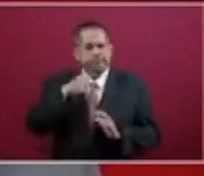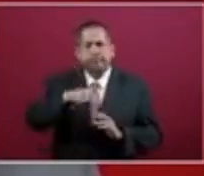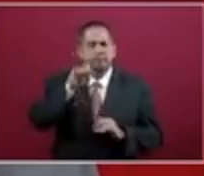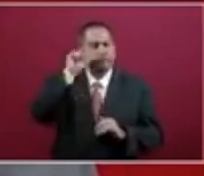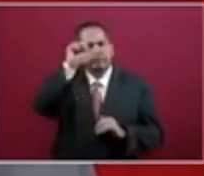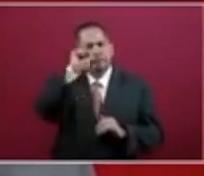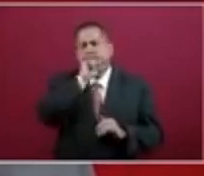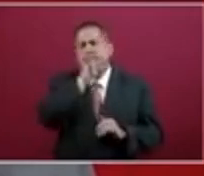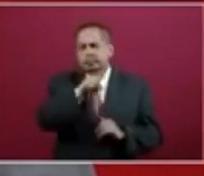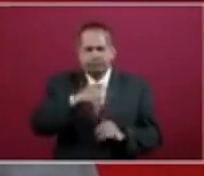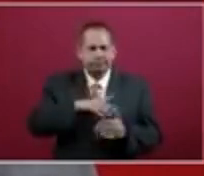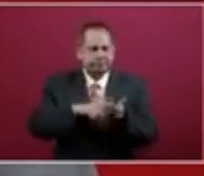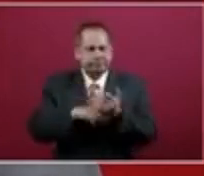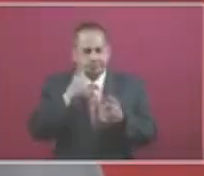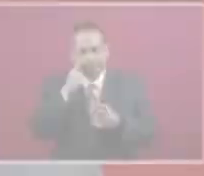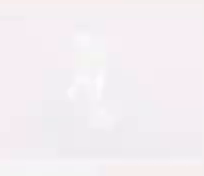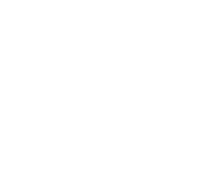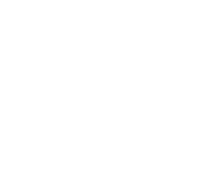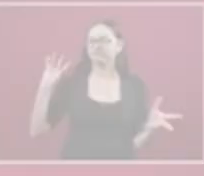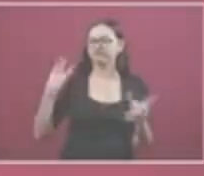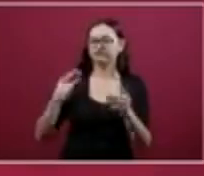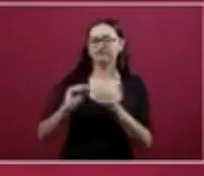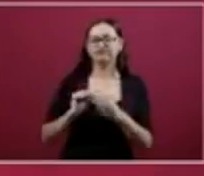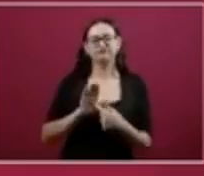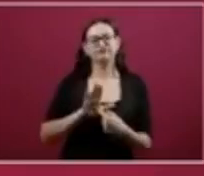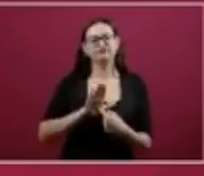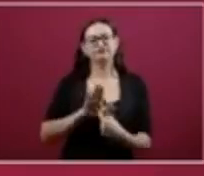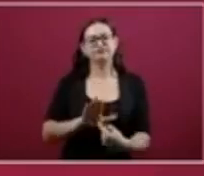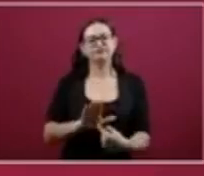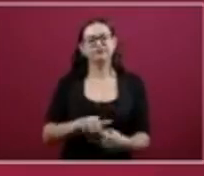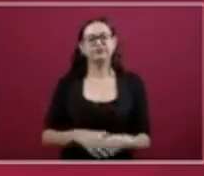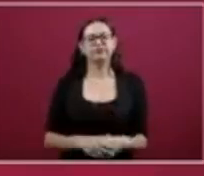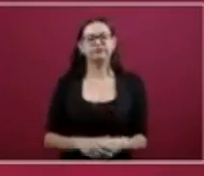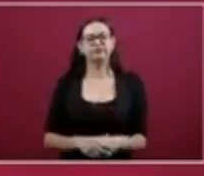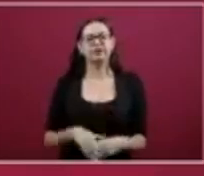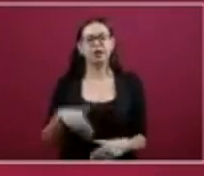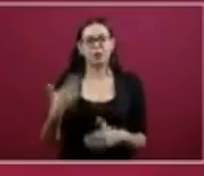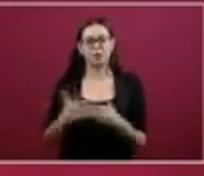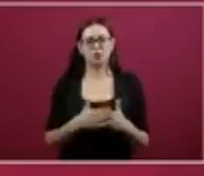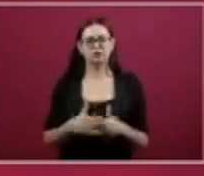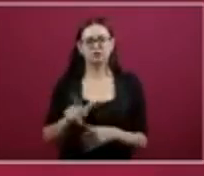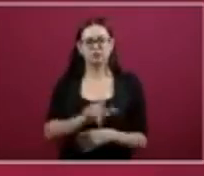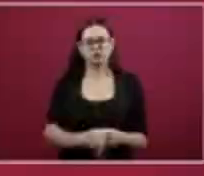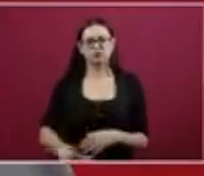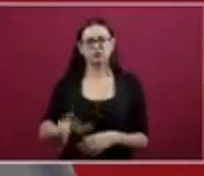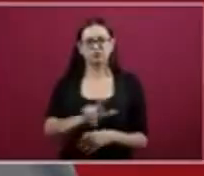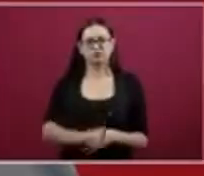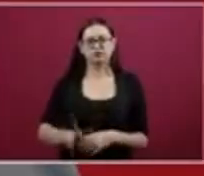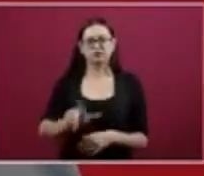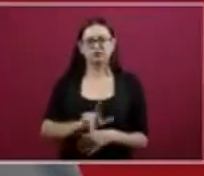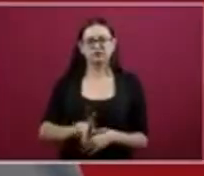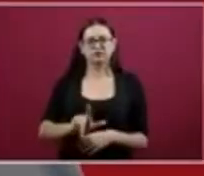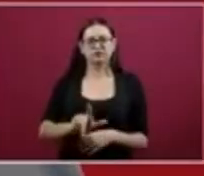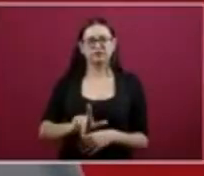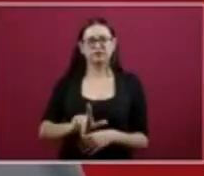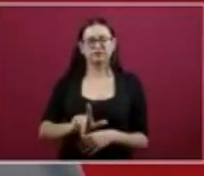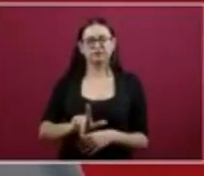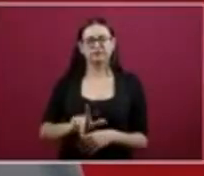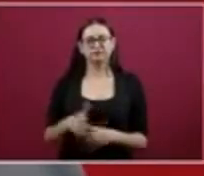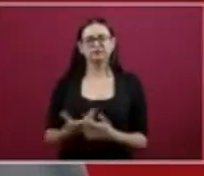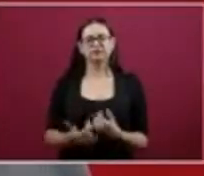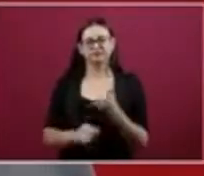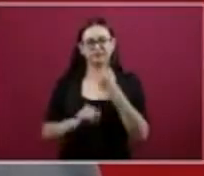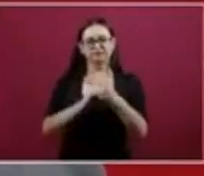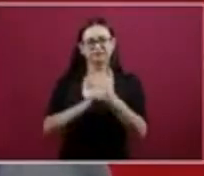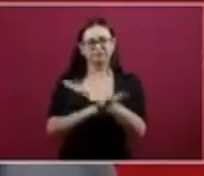de los primeros 100 días al frente del país. El lunes próximo vamos a